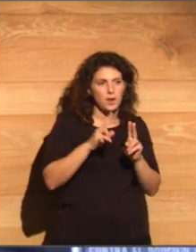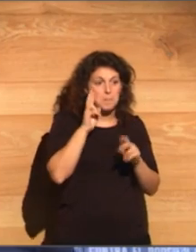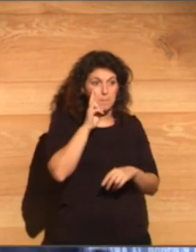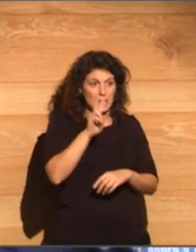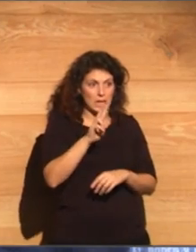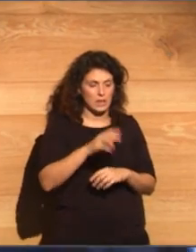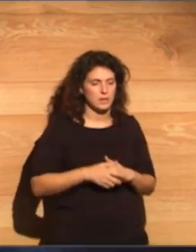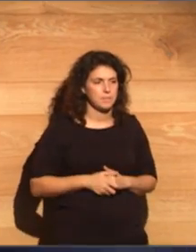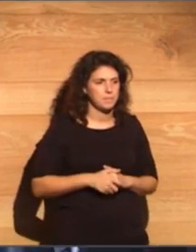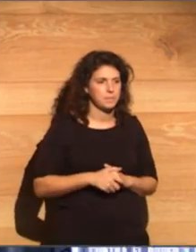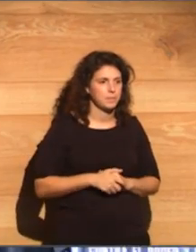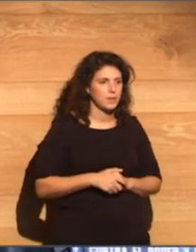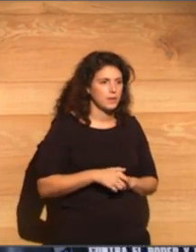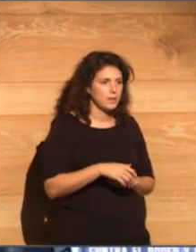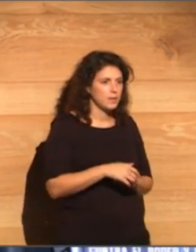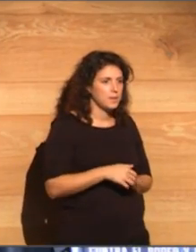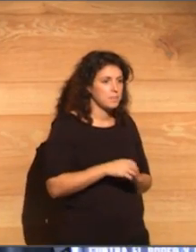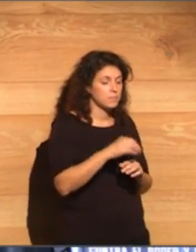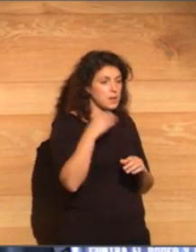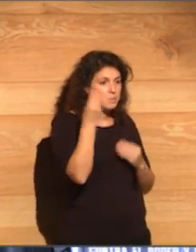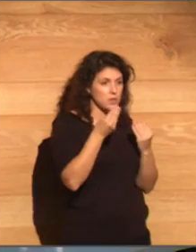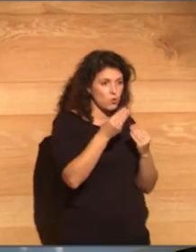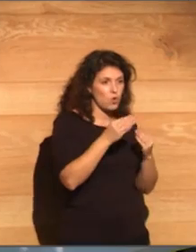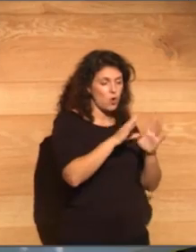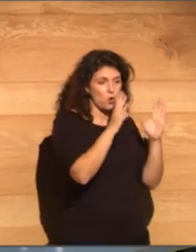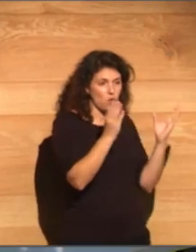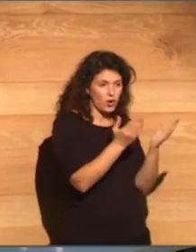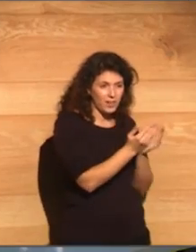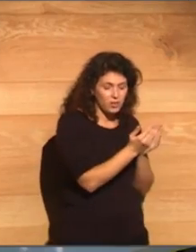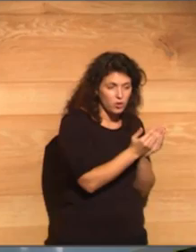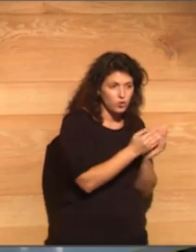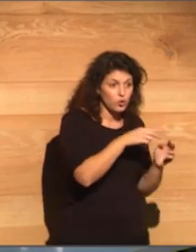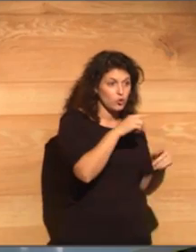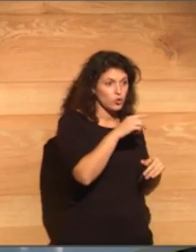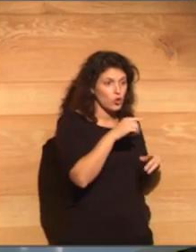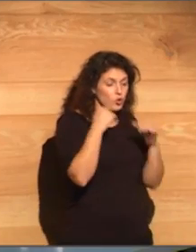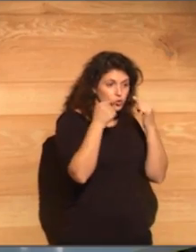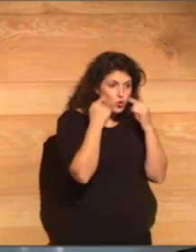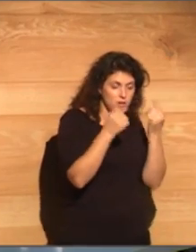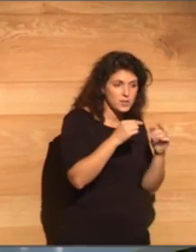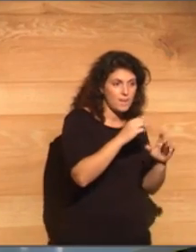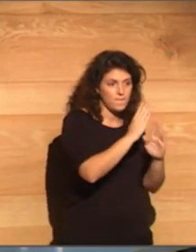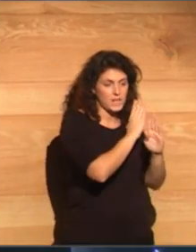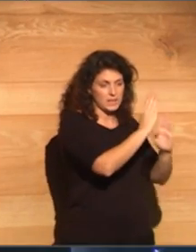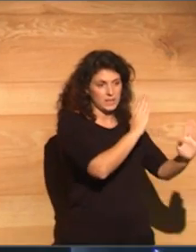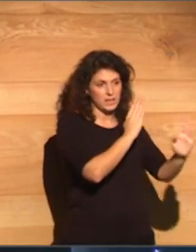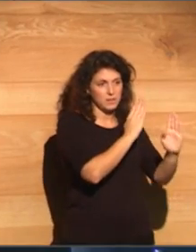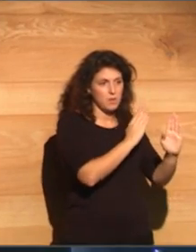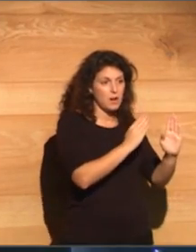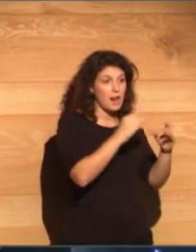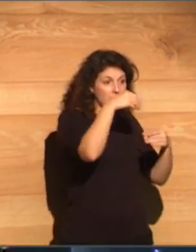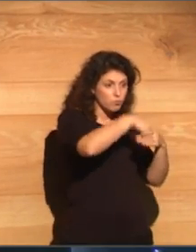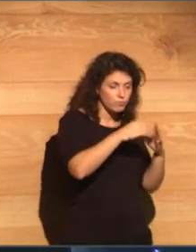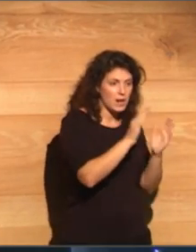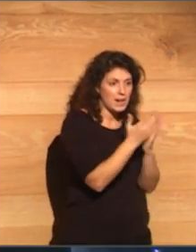porque creo que además la colección esta de La sonrisa vertical que publicaba el propio Berlanga de libros eróticos